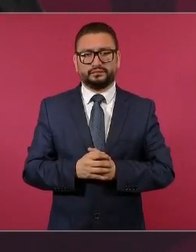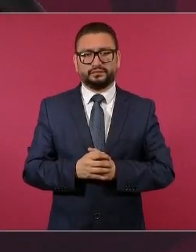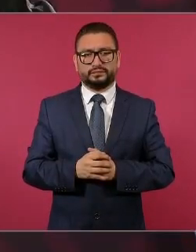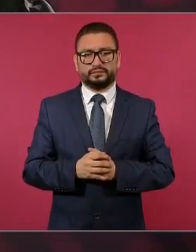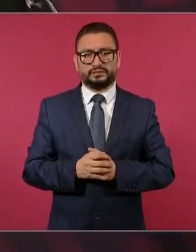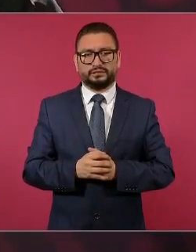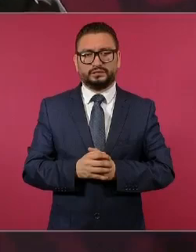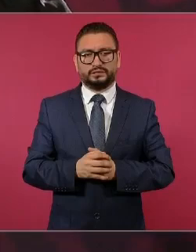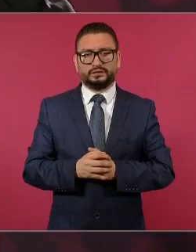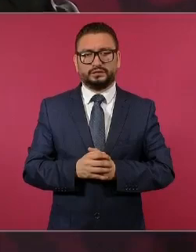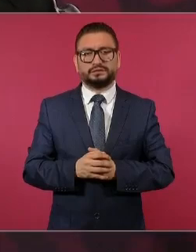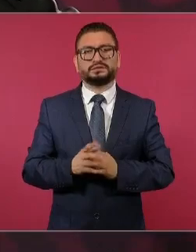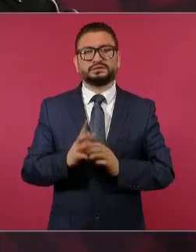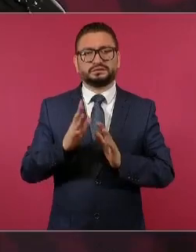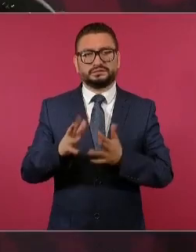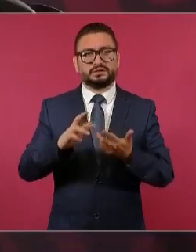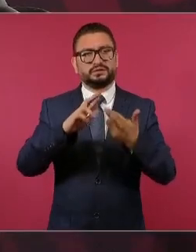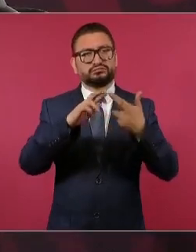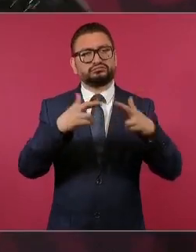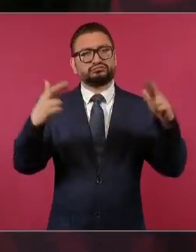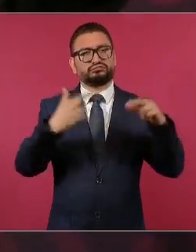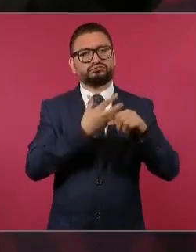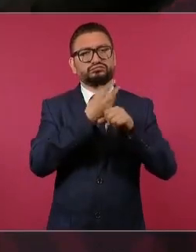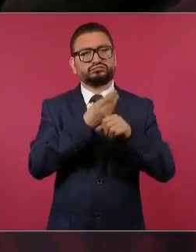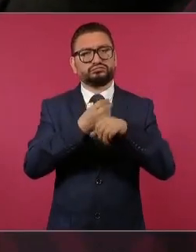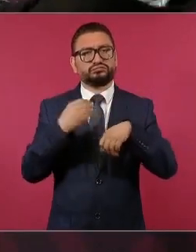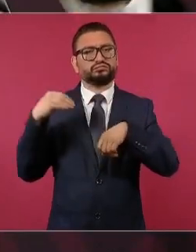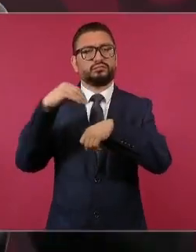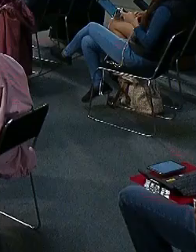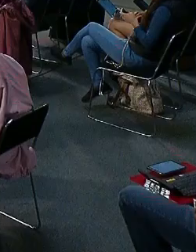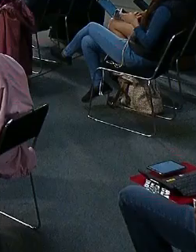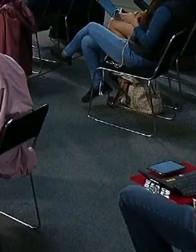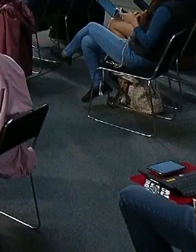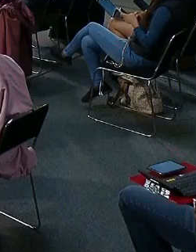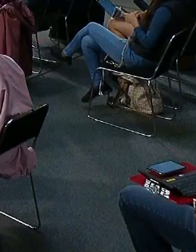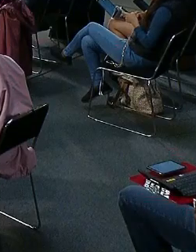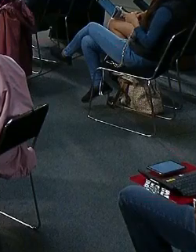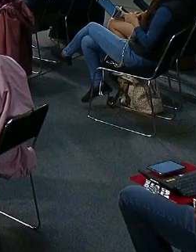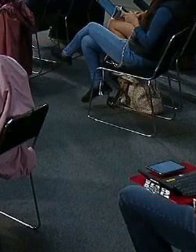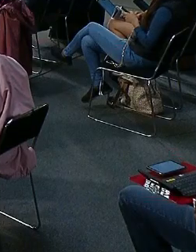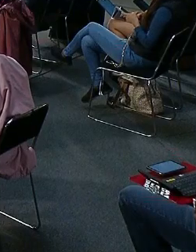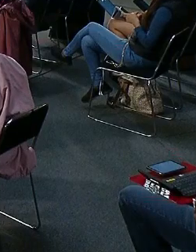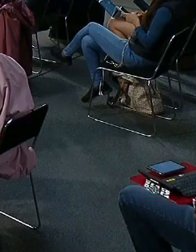tendido de la línea de transmisión hacia la frontera,